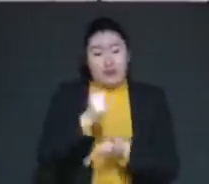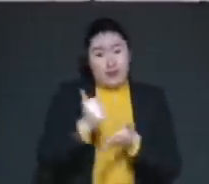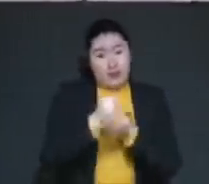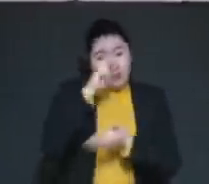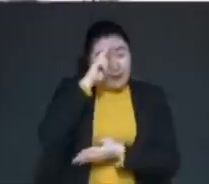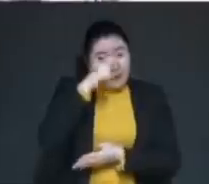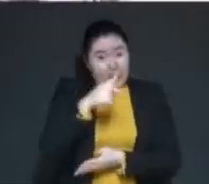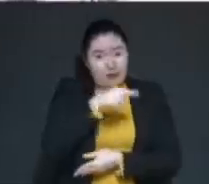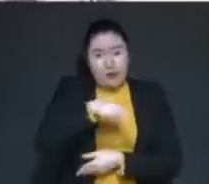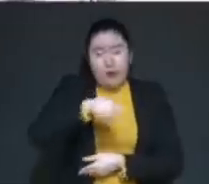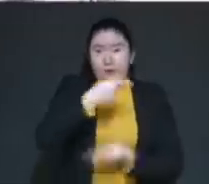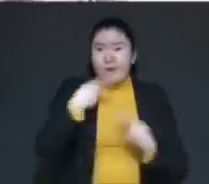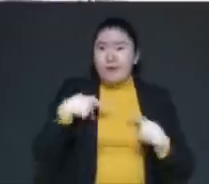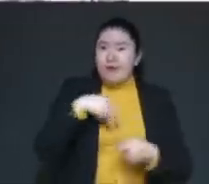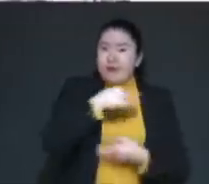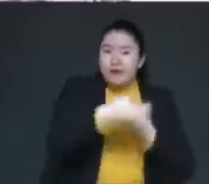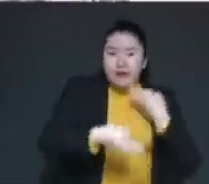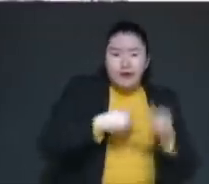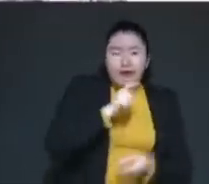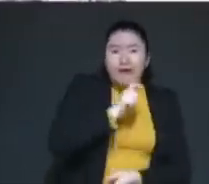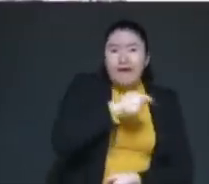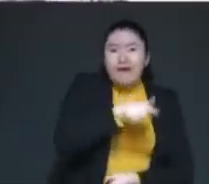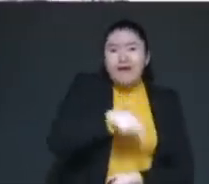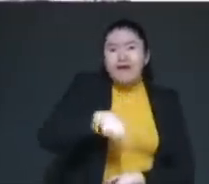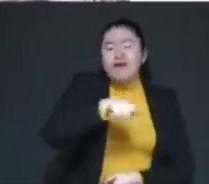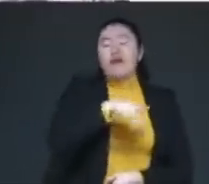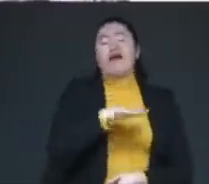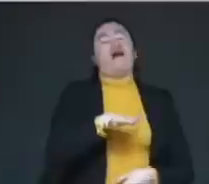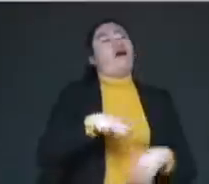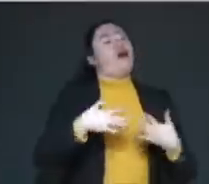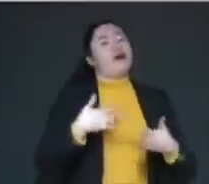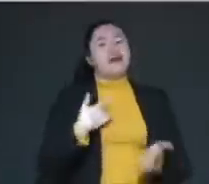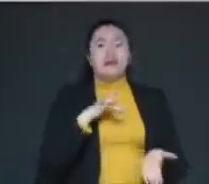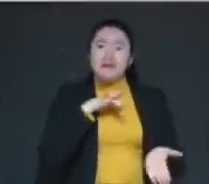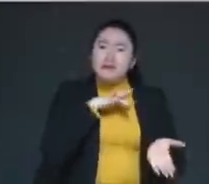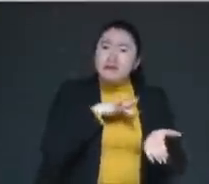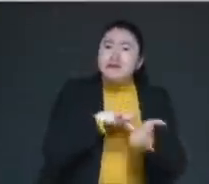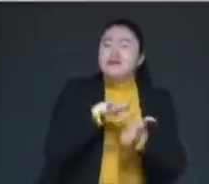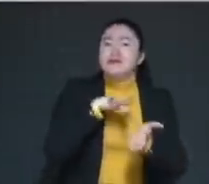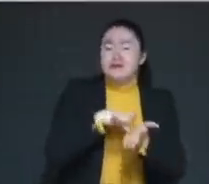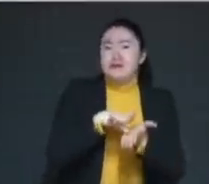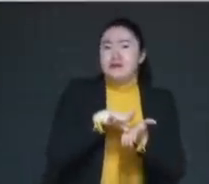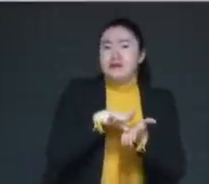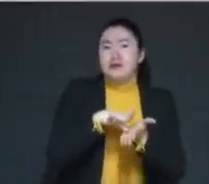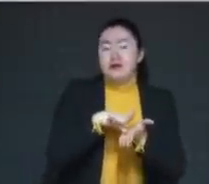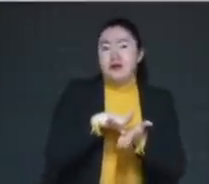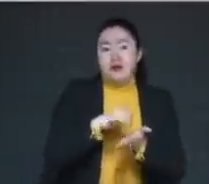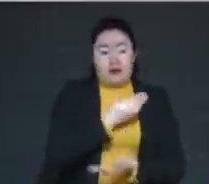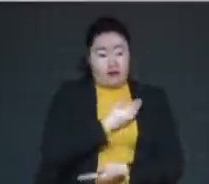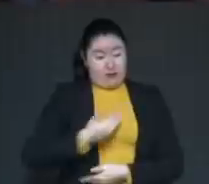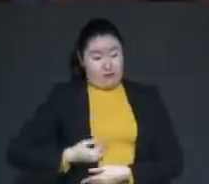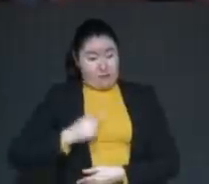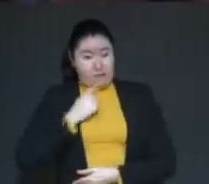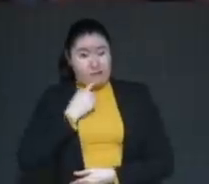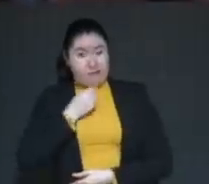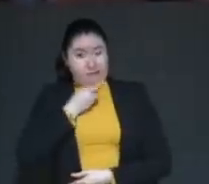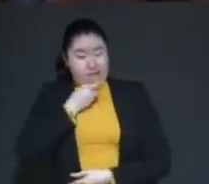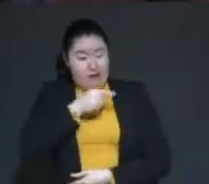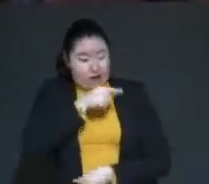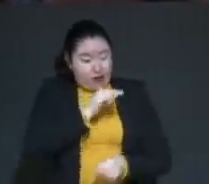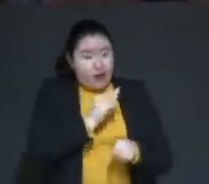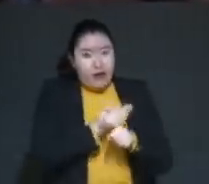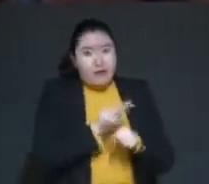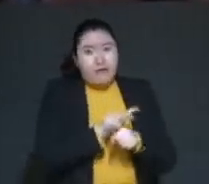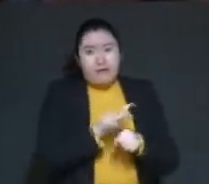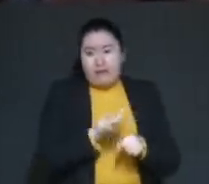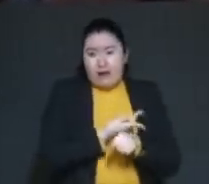Dice el licenciado López Obrador que la solidaridad que se ha visto aquí solamente él ha visto en las comunidades indígenas. Cuando hay un